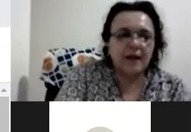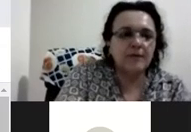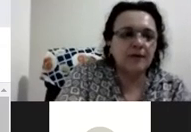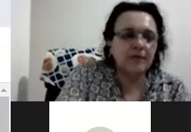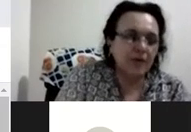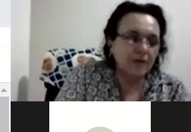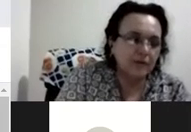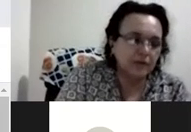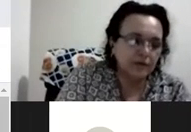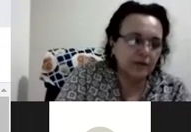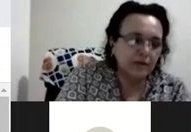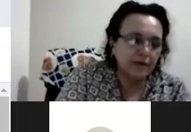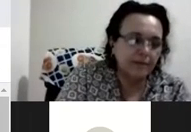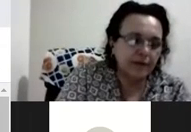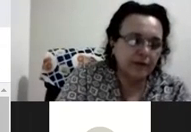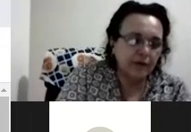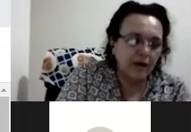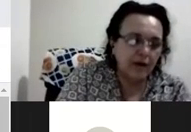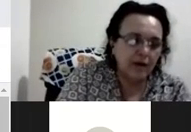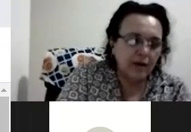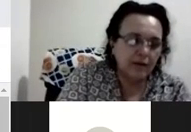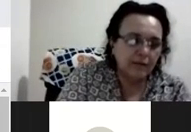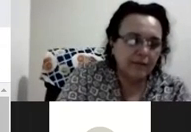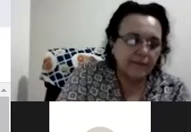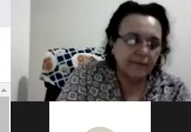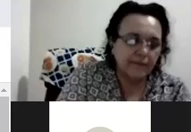Este, ¿alguna duda o consulta con respecto